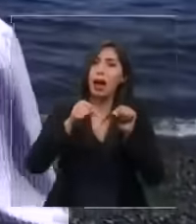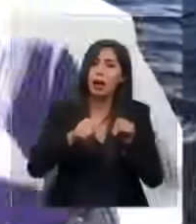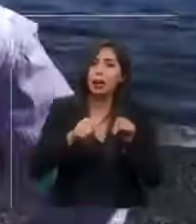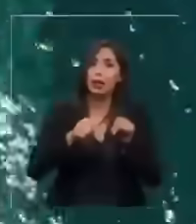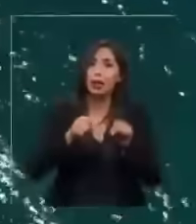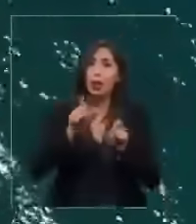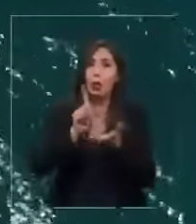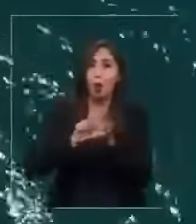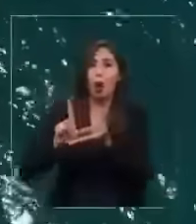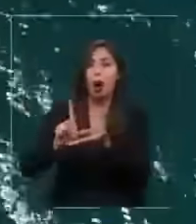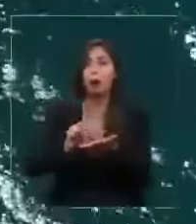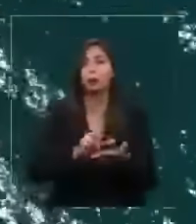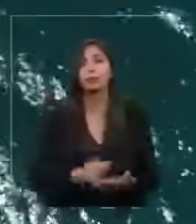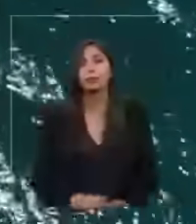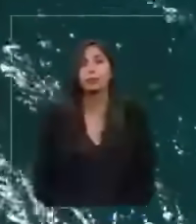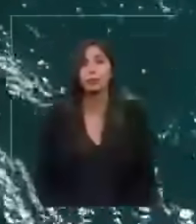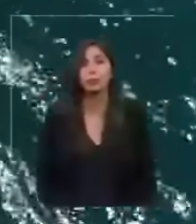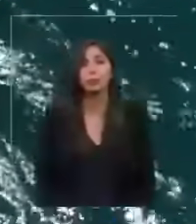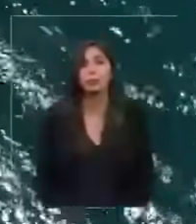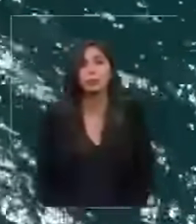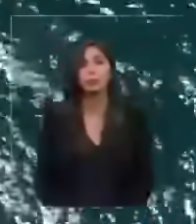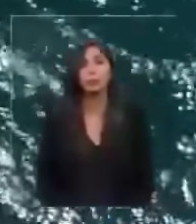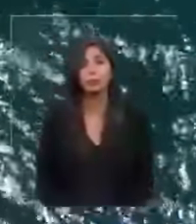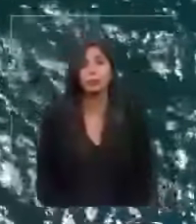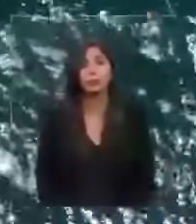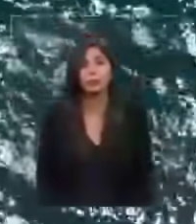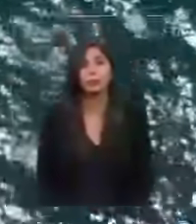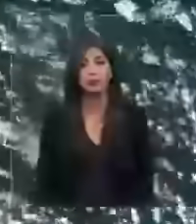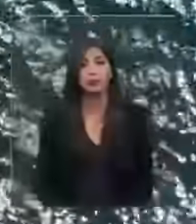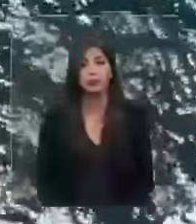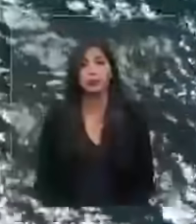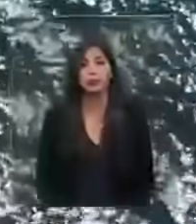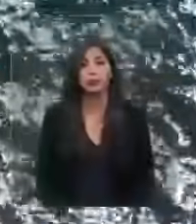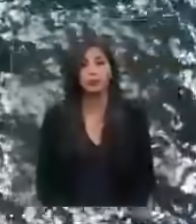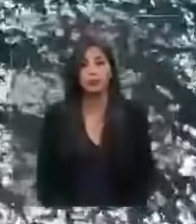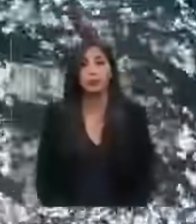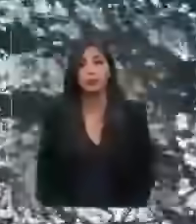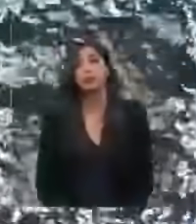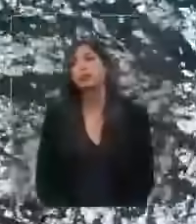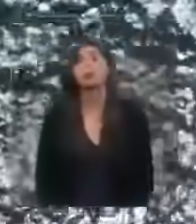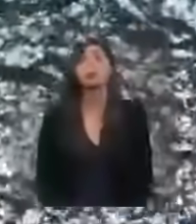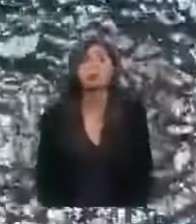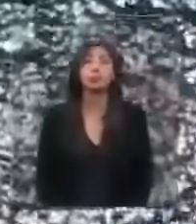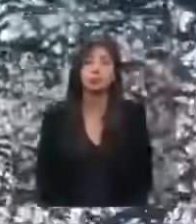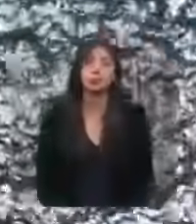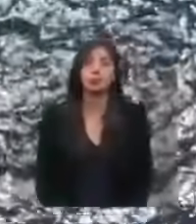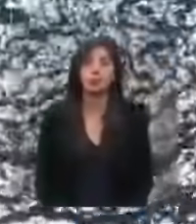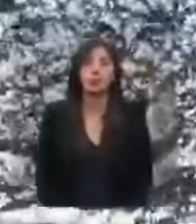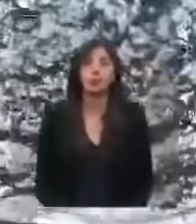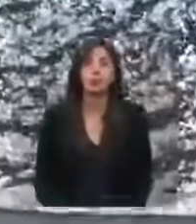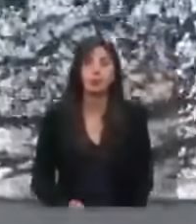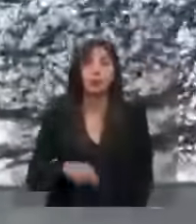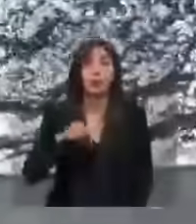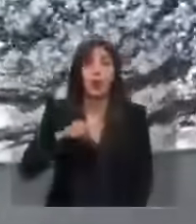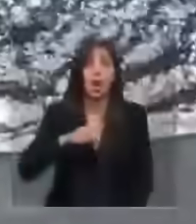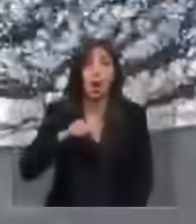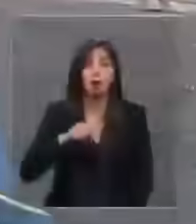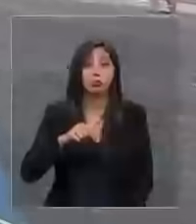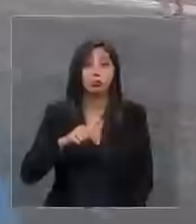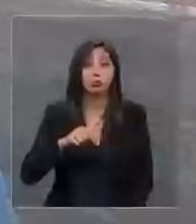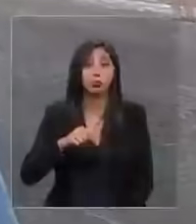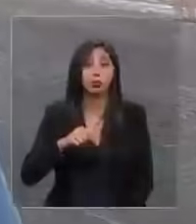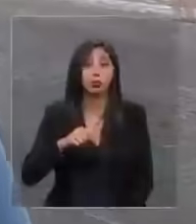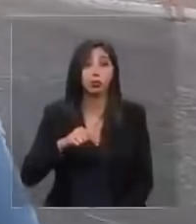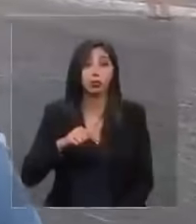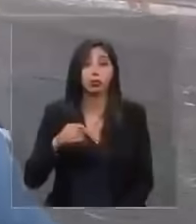interés para la ciudadanía. vamos a hacer el vuelo fotogramétrico de todo